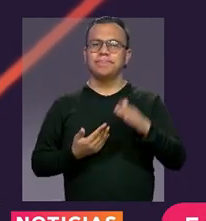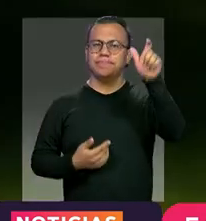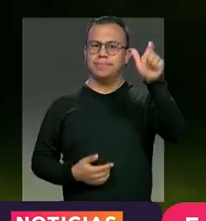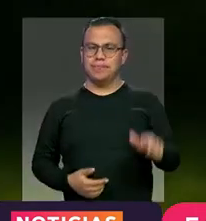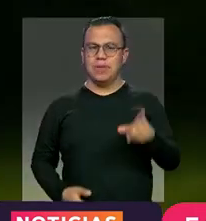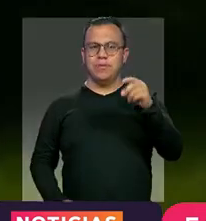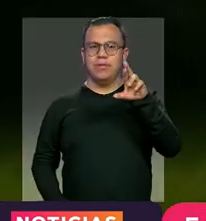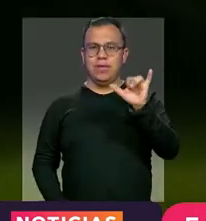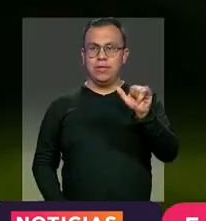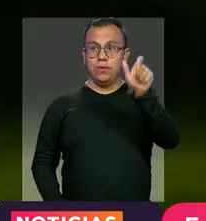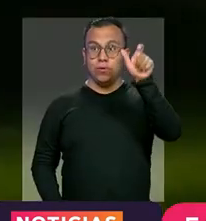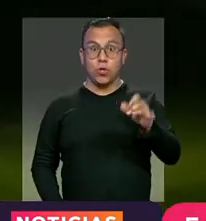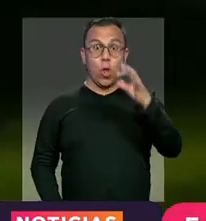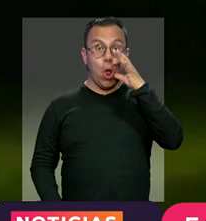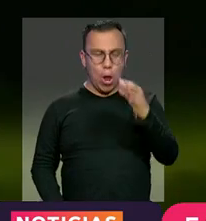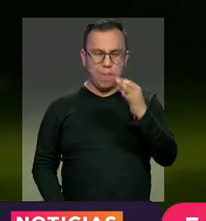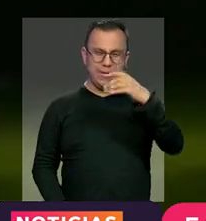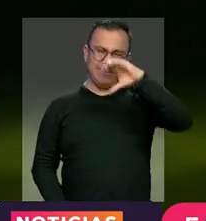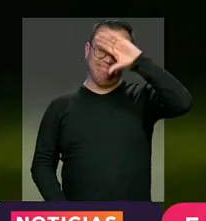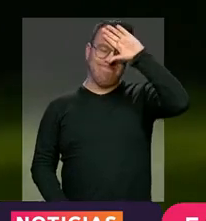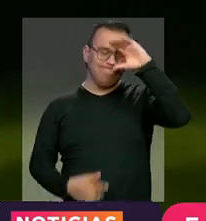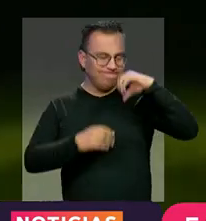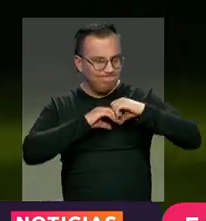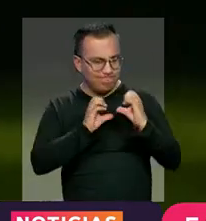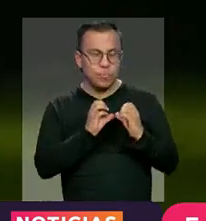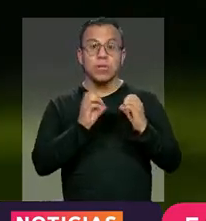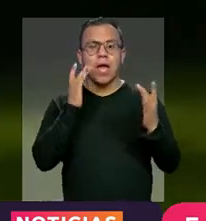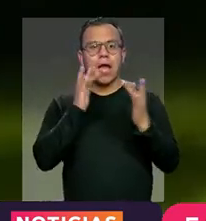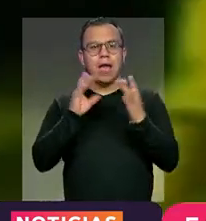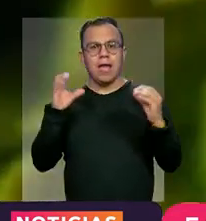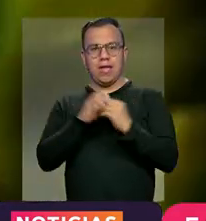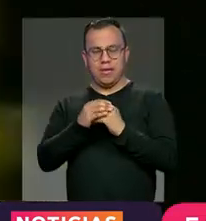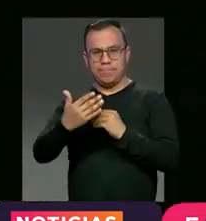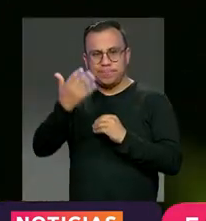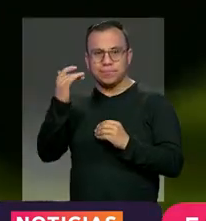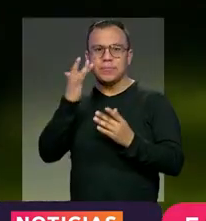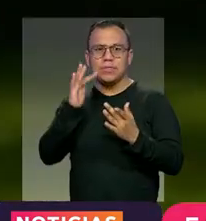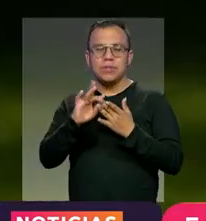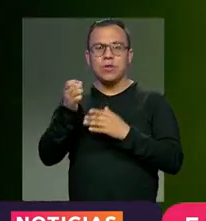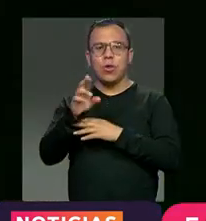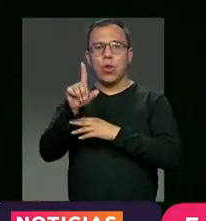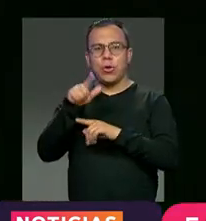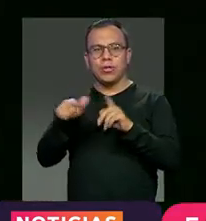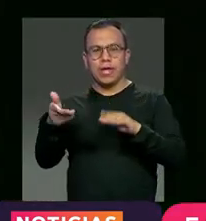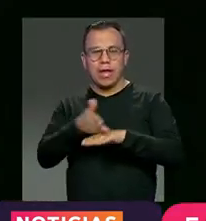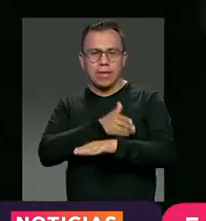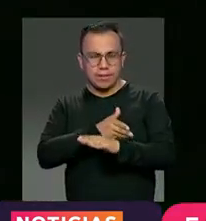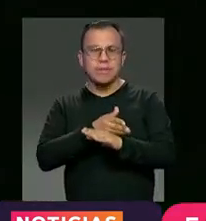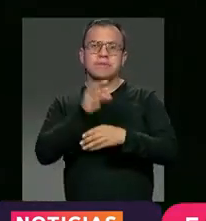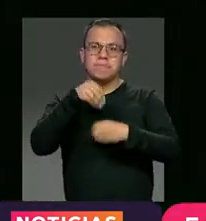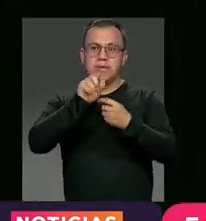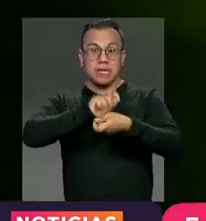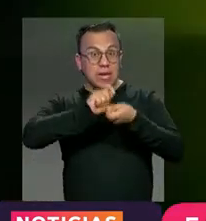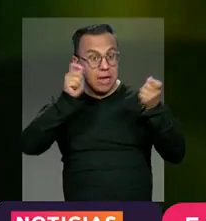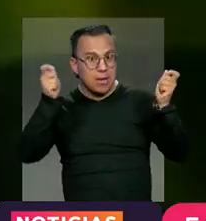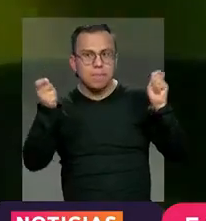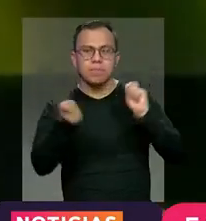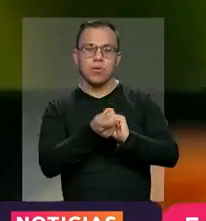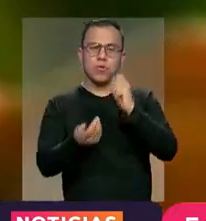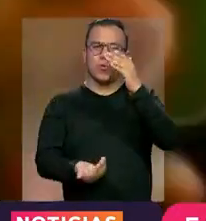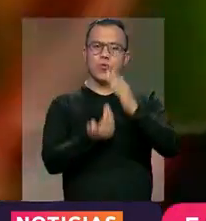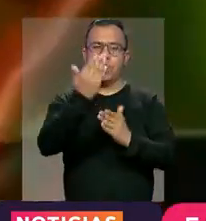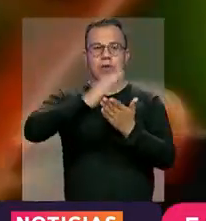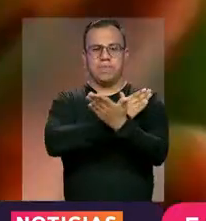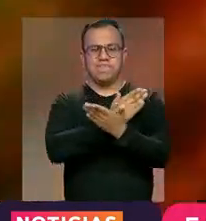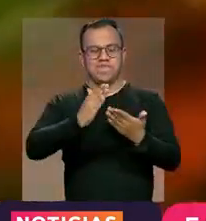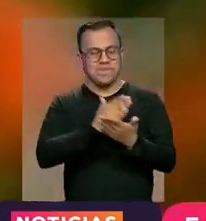Darío Gómez. Este intérprete del despecho convirtió en éxito una adaptación del hit mundial de Gloria Gaynor, I Will Survive, y como una nueva canción